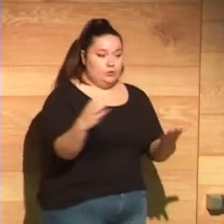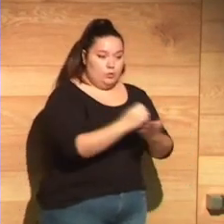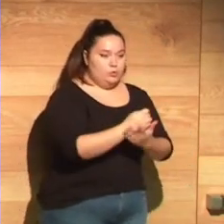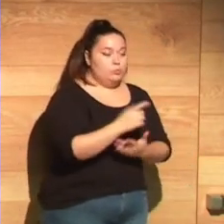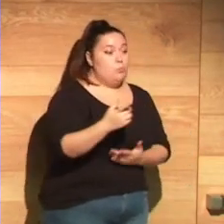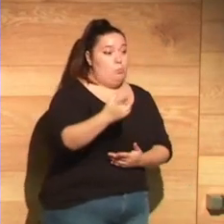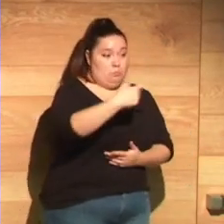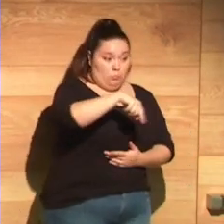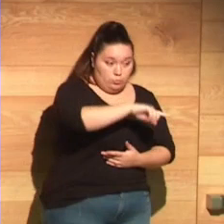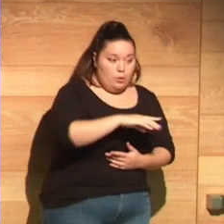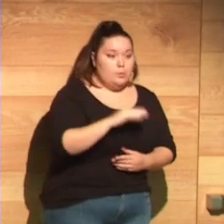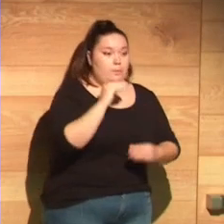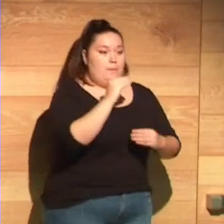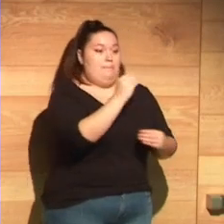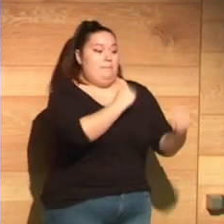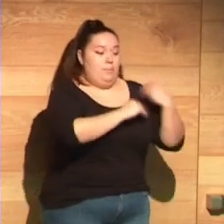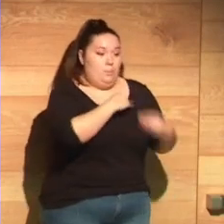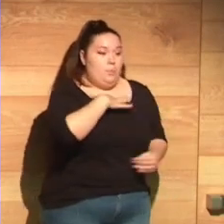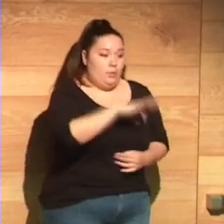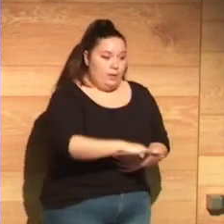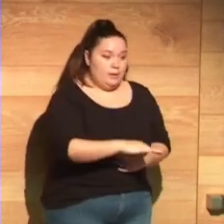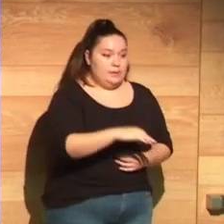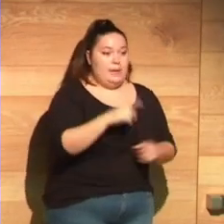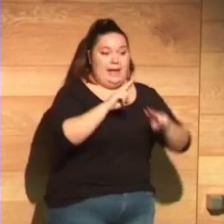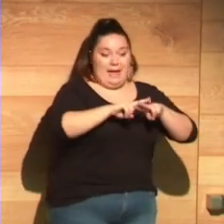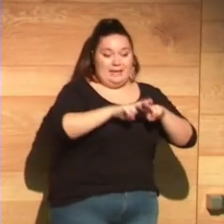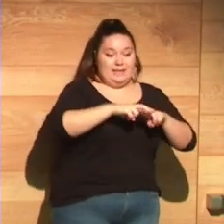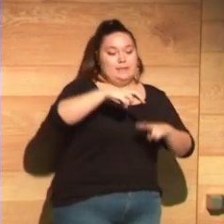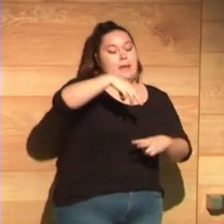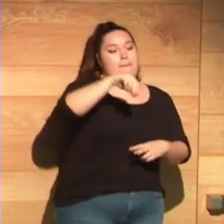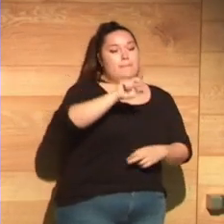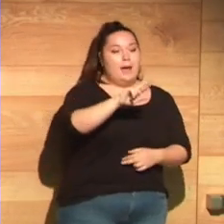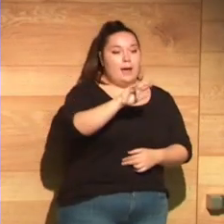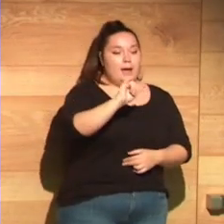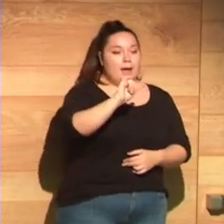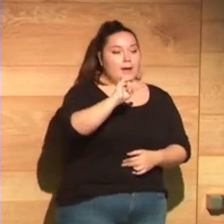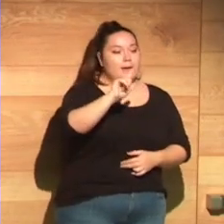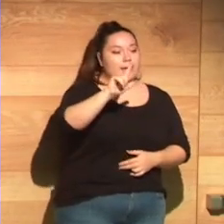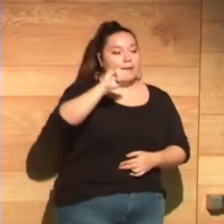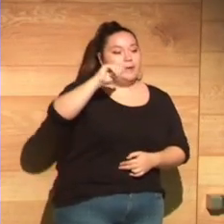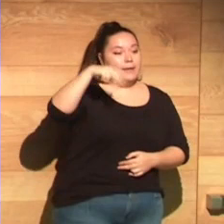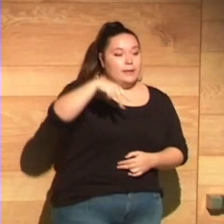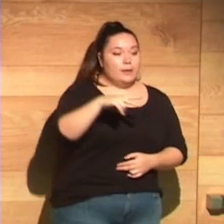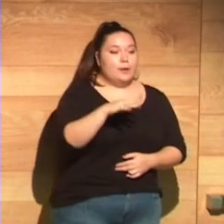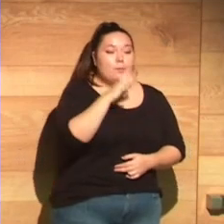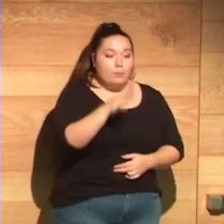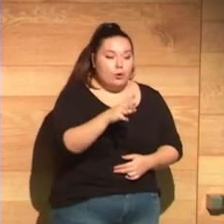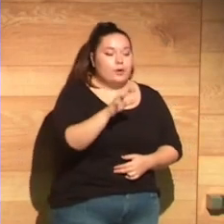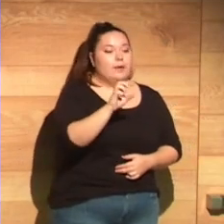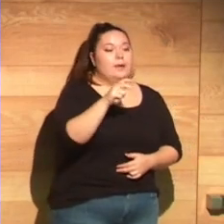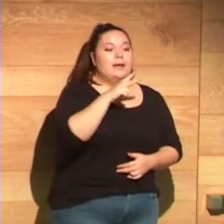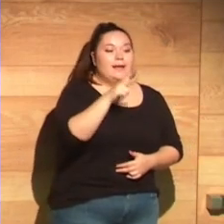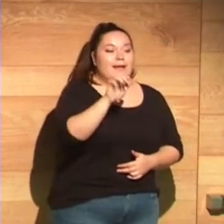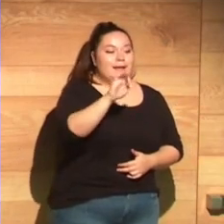Y en todo, bueno, vamos a recordar a todos los que nos estáis viendo y a todos los que estáis aquí que podéis hacer preguntas con el hashtag